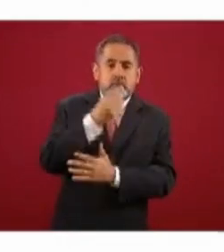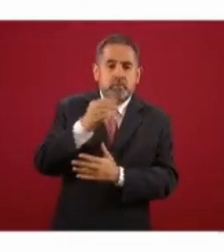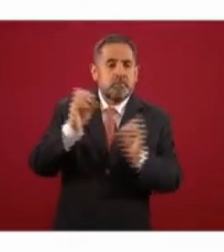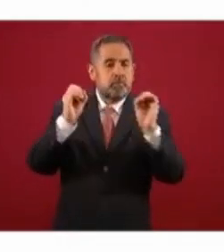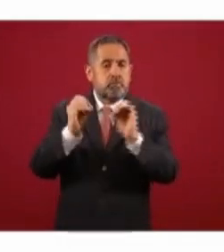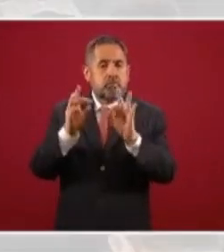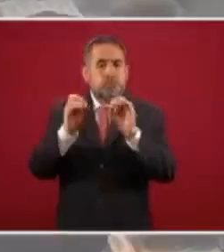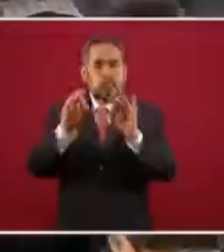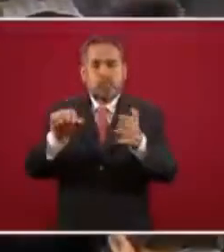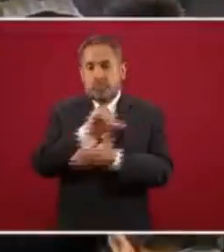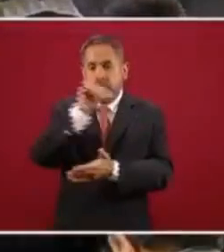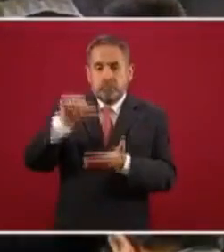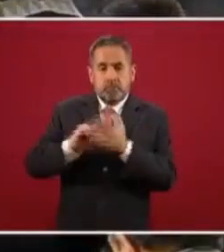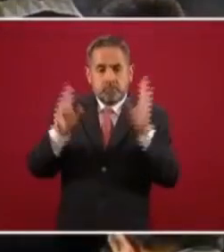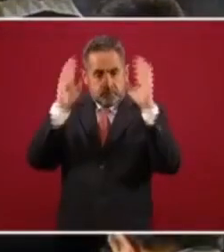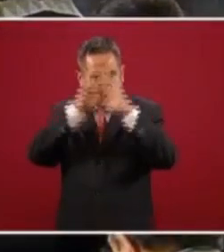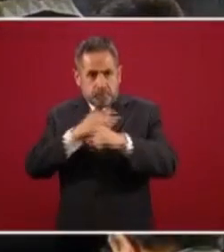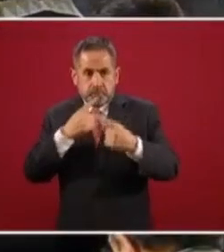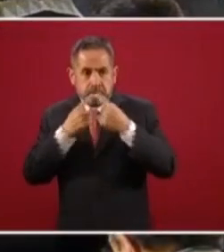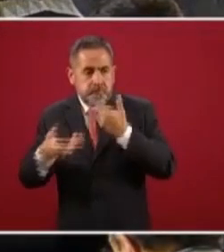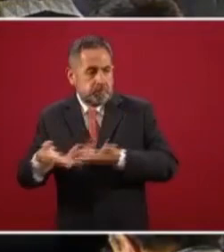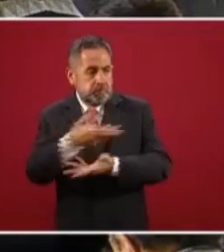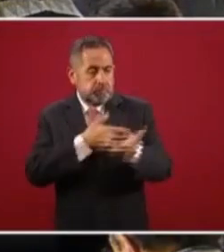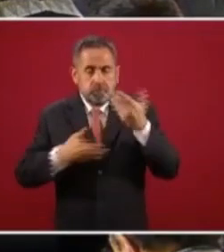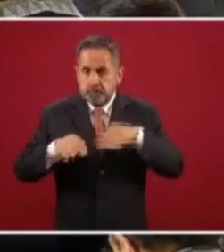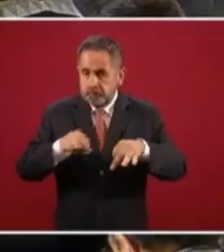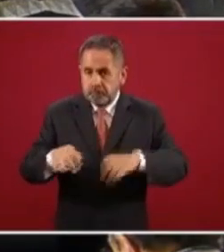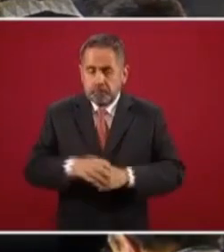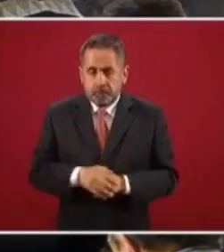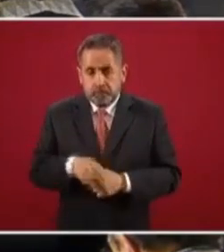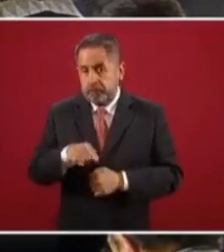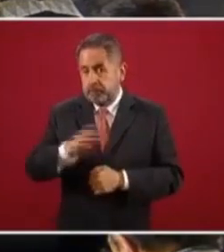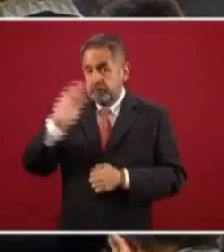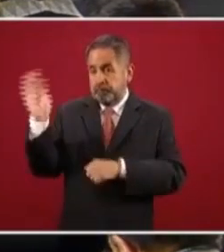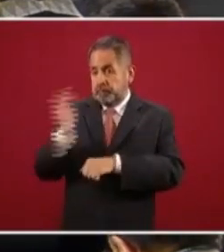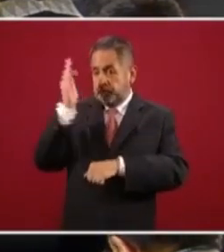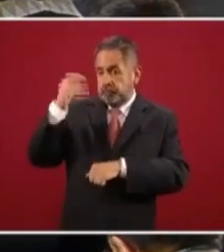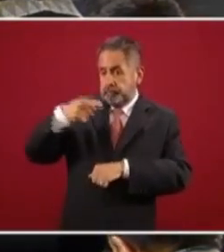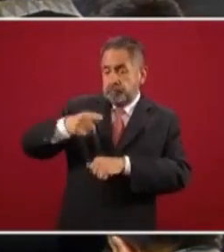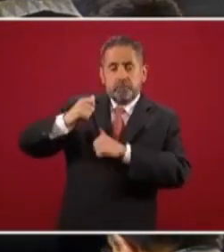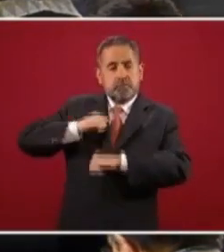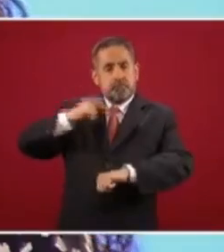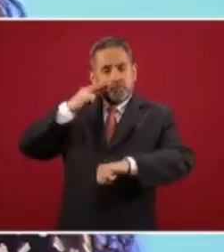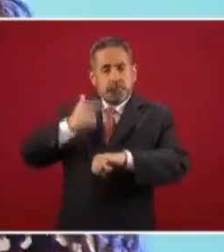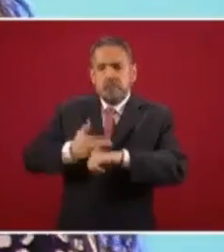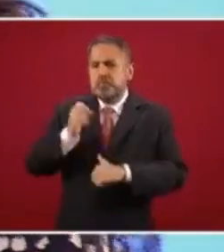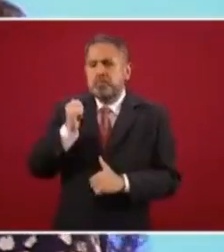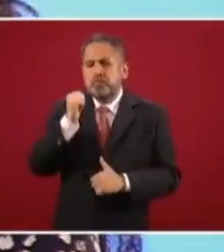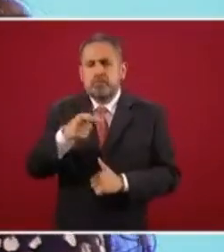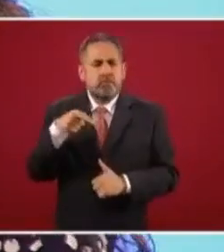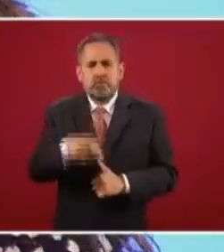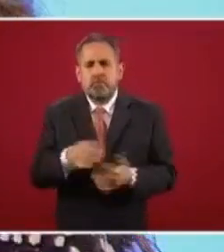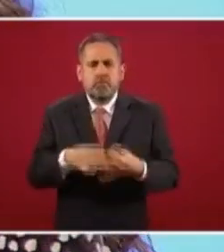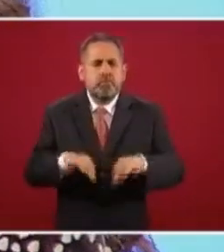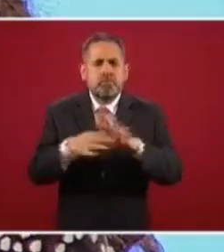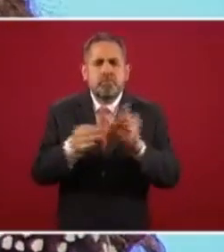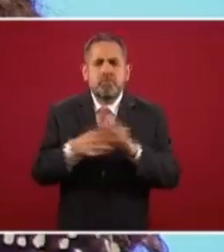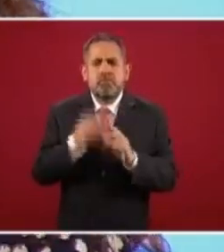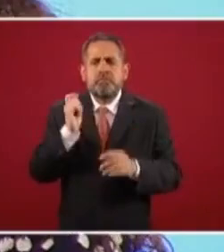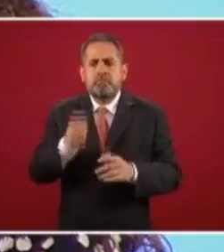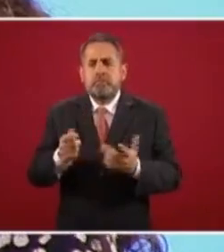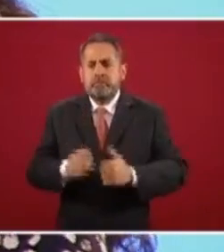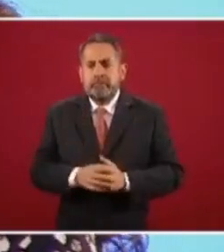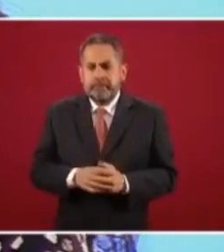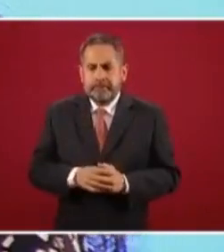y Registro Laboral. Este centro federal estará encargado de tareas muy importantes,